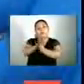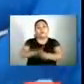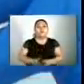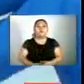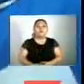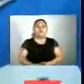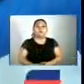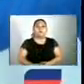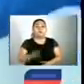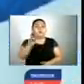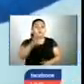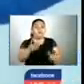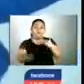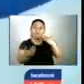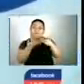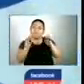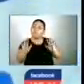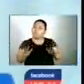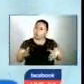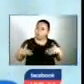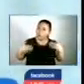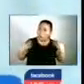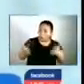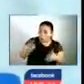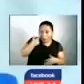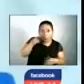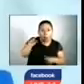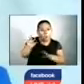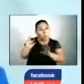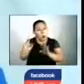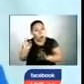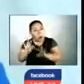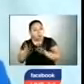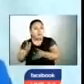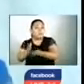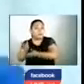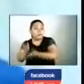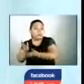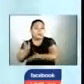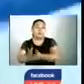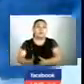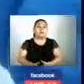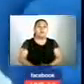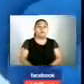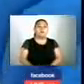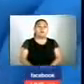-19. Le contamos a qué atribuyen esta baja a los expertos en salud pública.